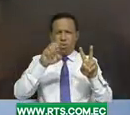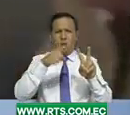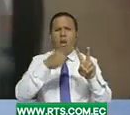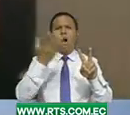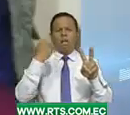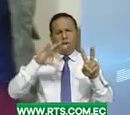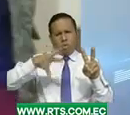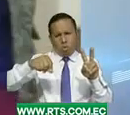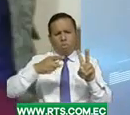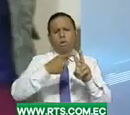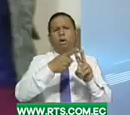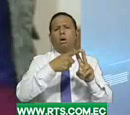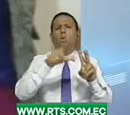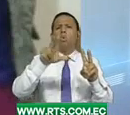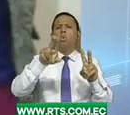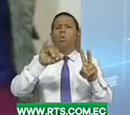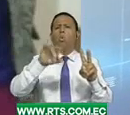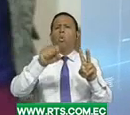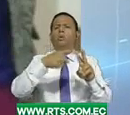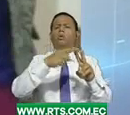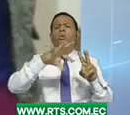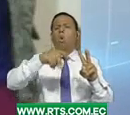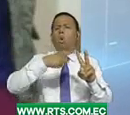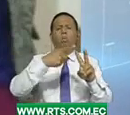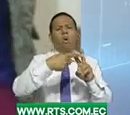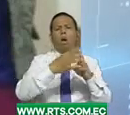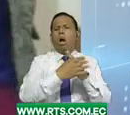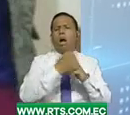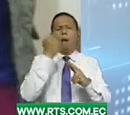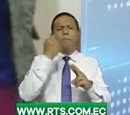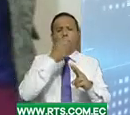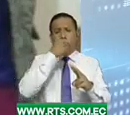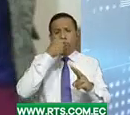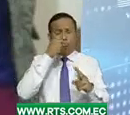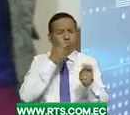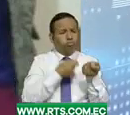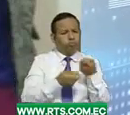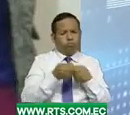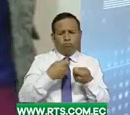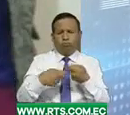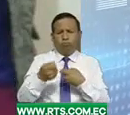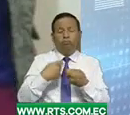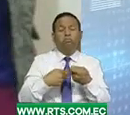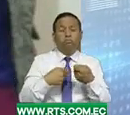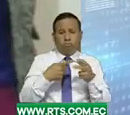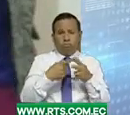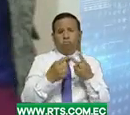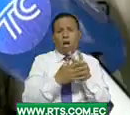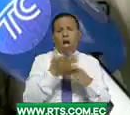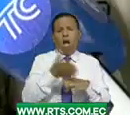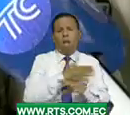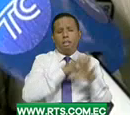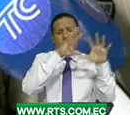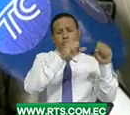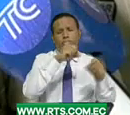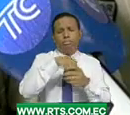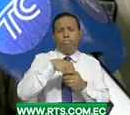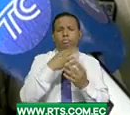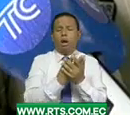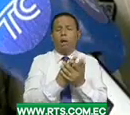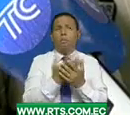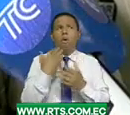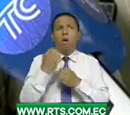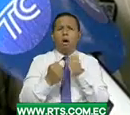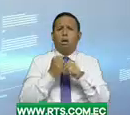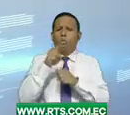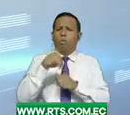Luis Alberto O por robo, por tráfico ilícito de sustancias sujetas a fiscalización y en el año 2015 por ingreso